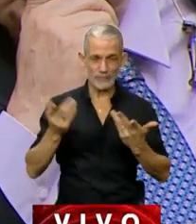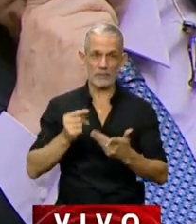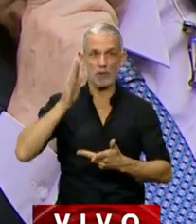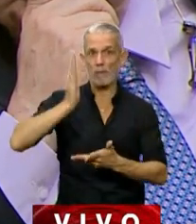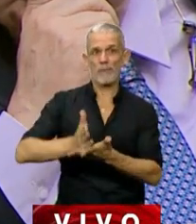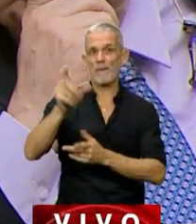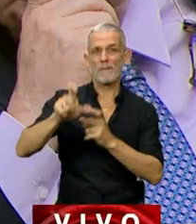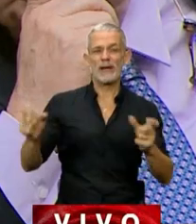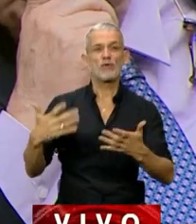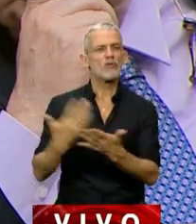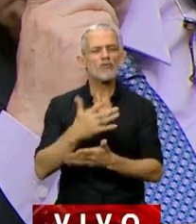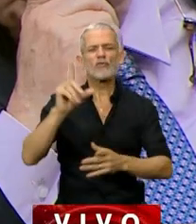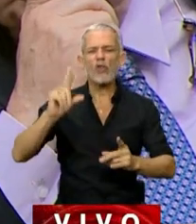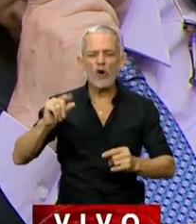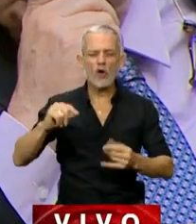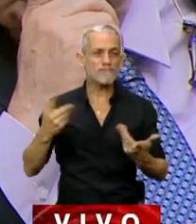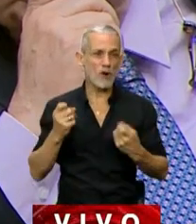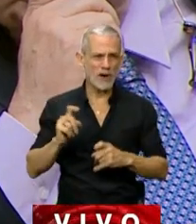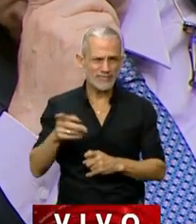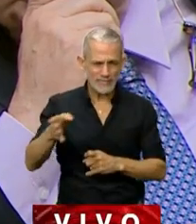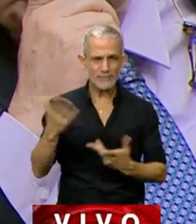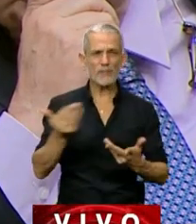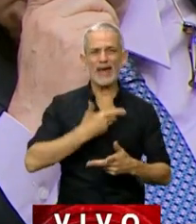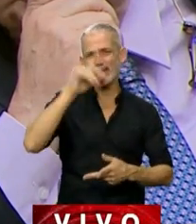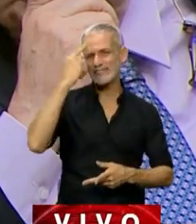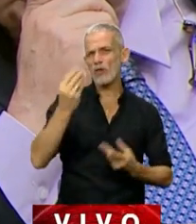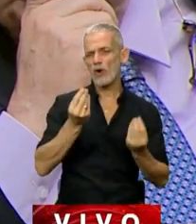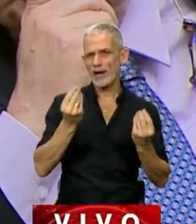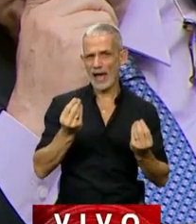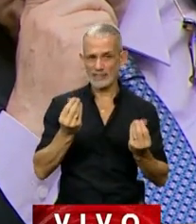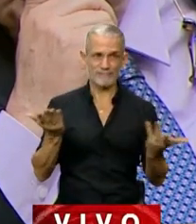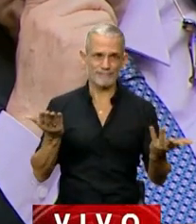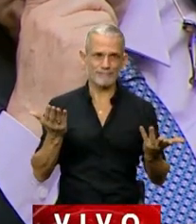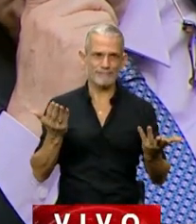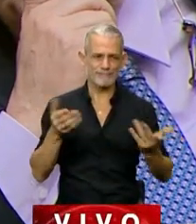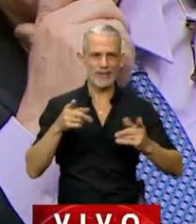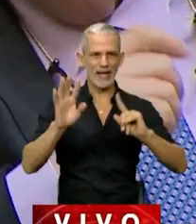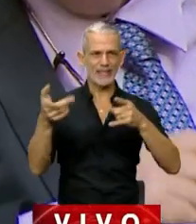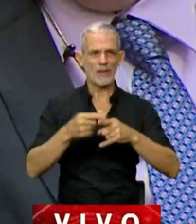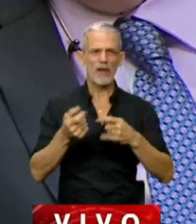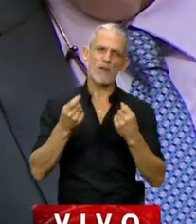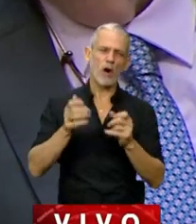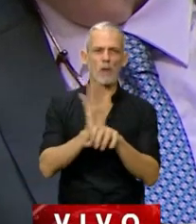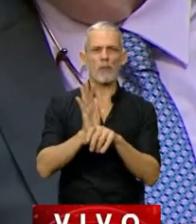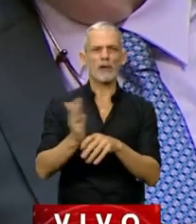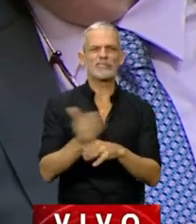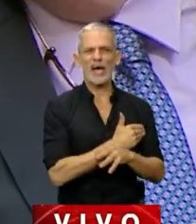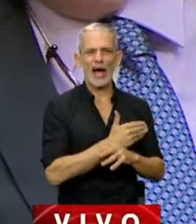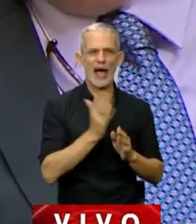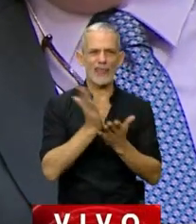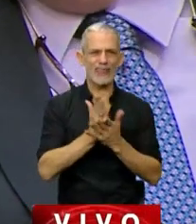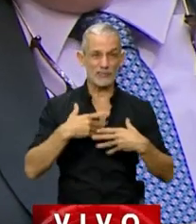a las personas a sufrir dolor innecesariamente, los estados no solo conculcan el derecho a la salud, sino que